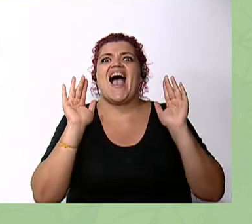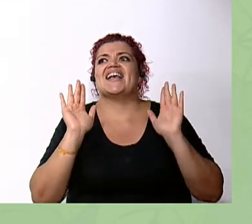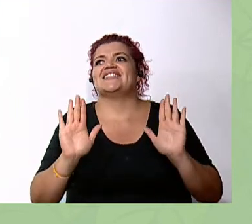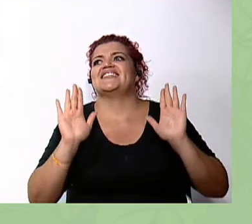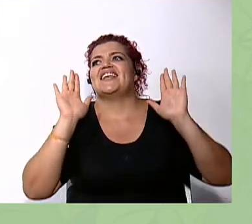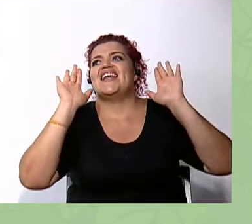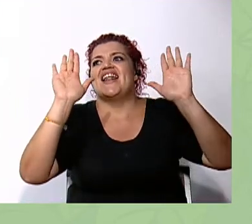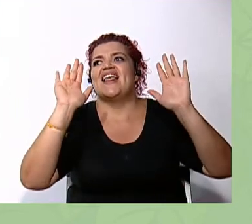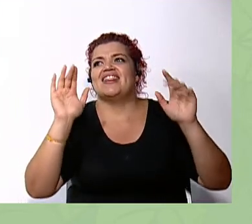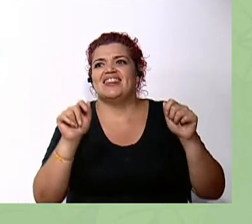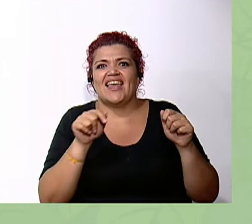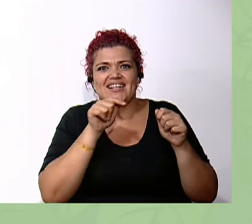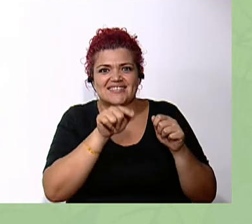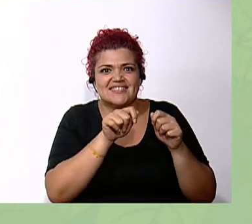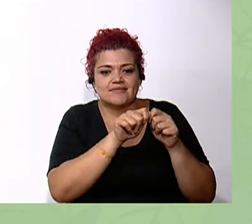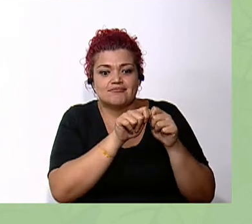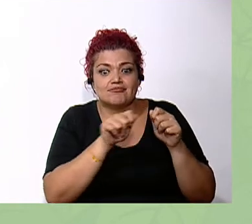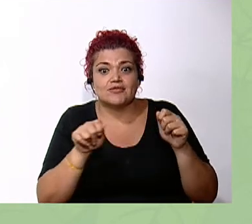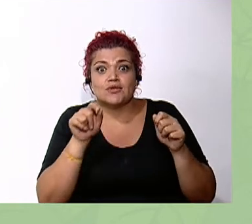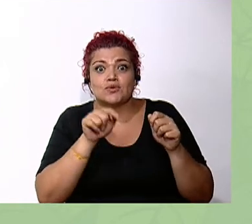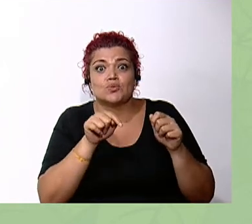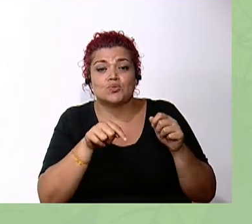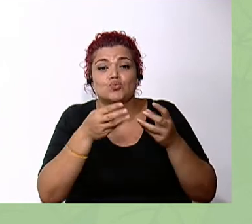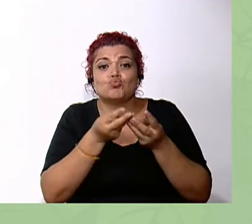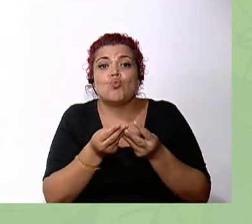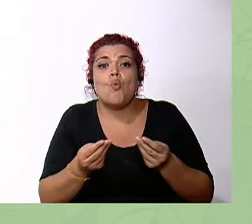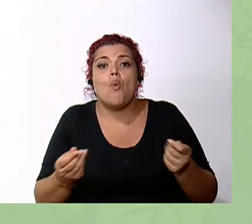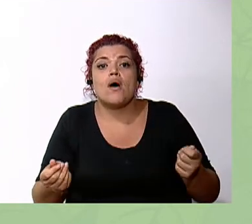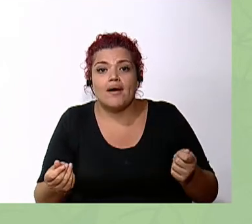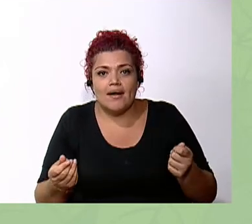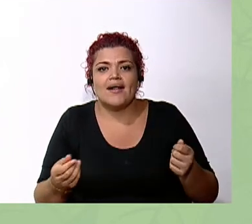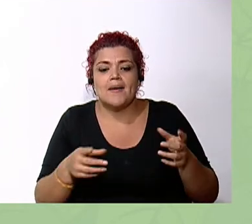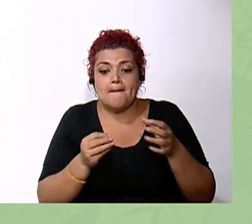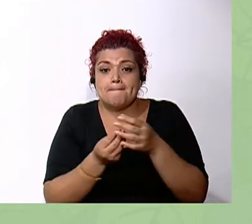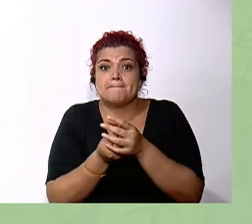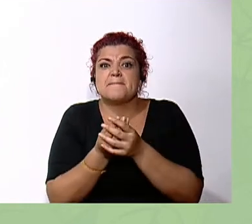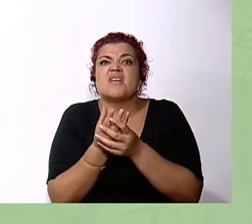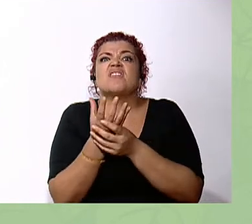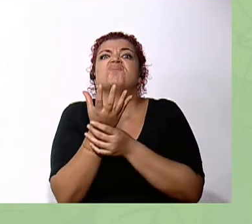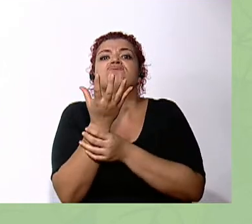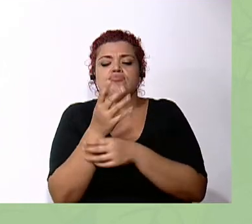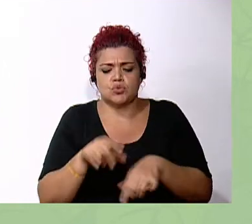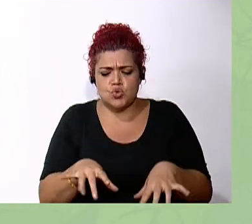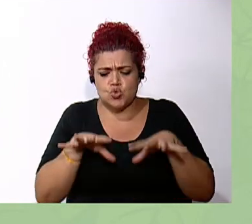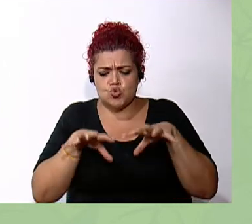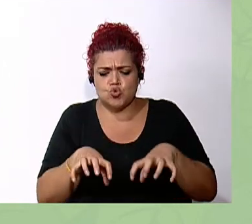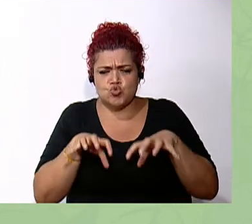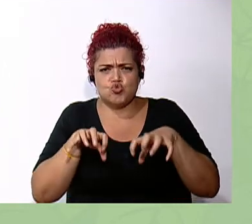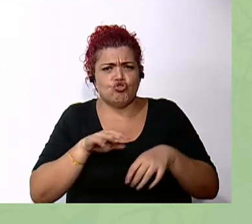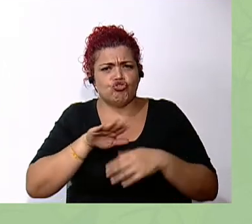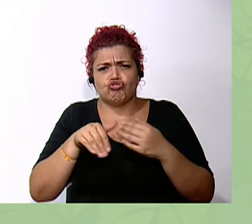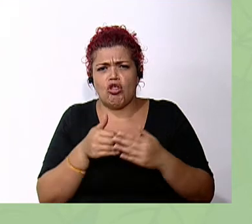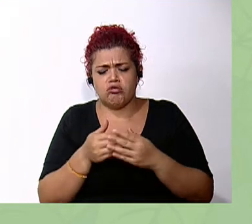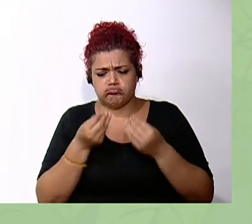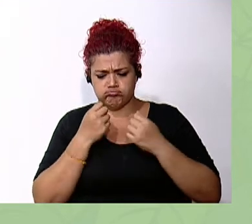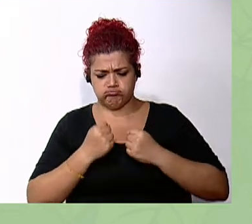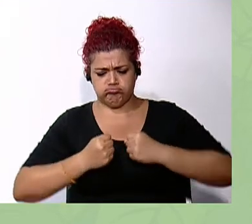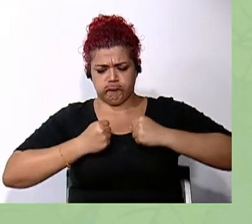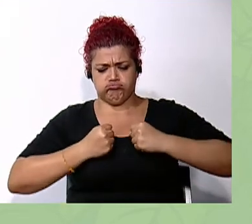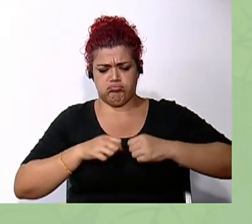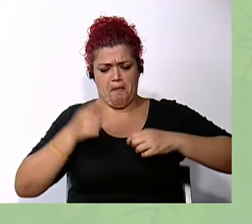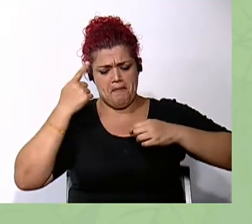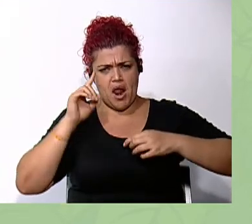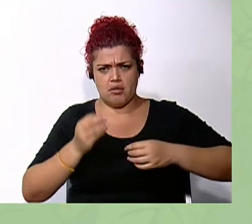Excelente. Ahí tenemos entonces la palabra suelo. Las plantas toman del suelo todos los nutrientes que